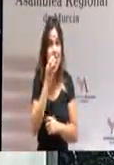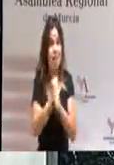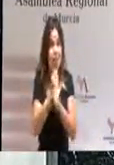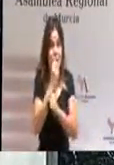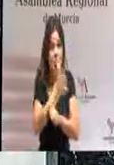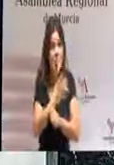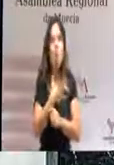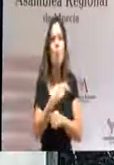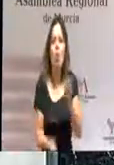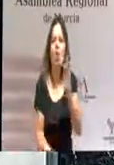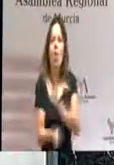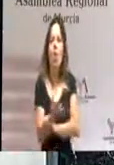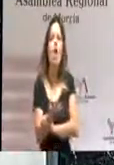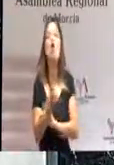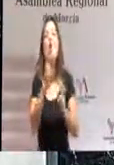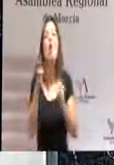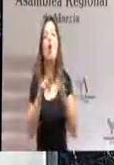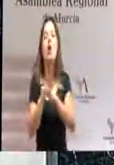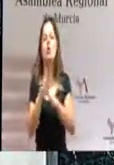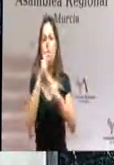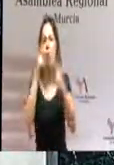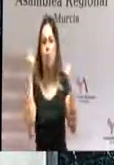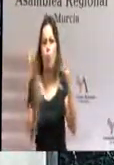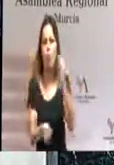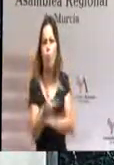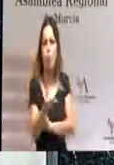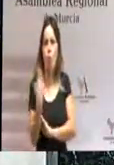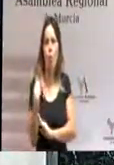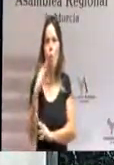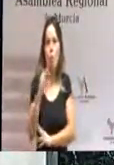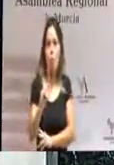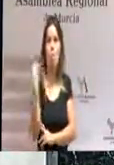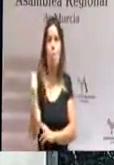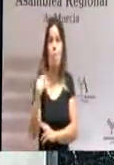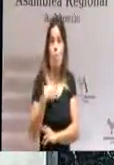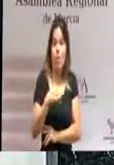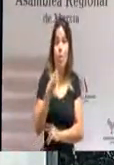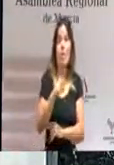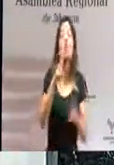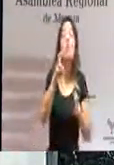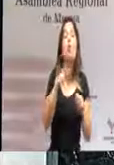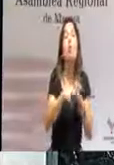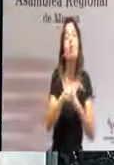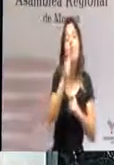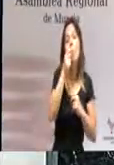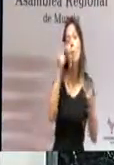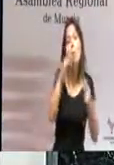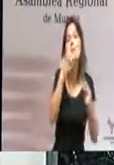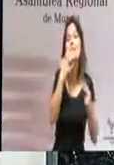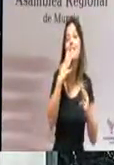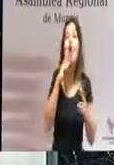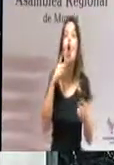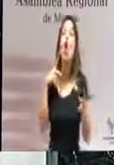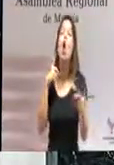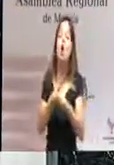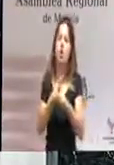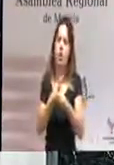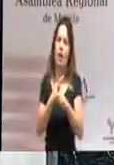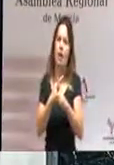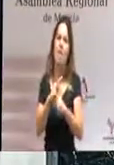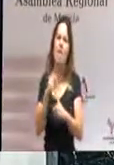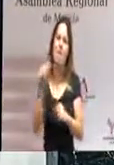se pueden obtener nuevos recursos públicos, como se pueden obtener nuevos recursos públicos de la lucha contra el fraude fiscal.